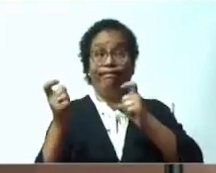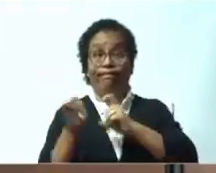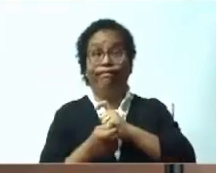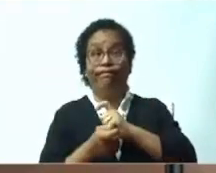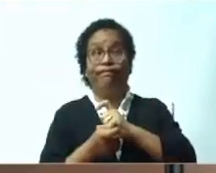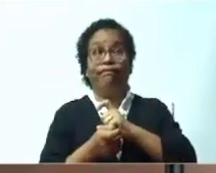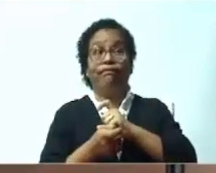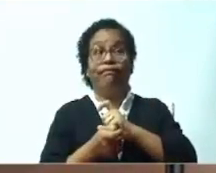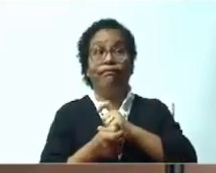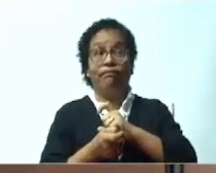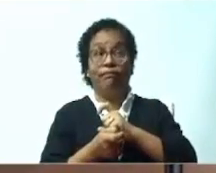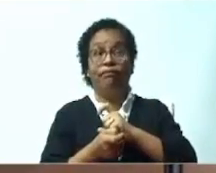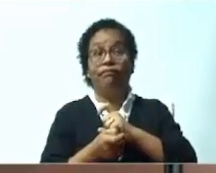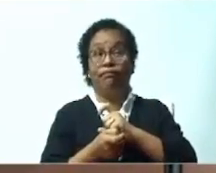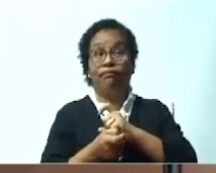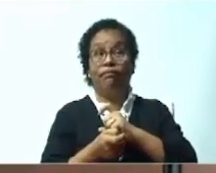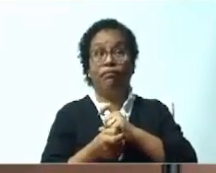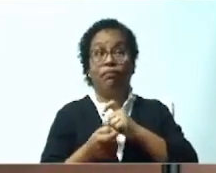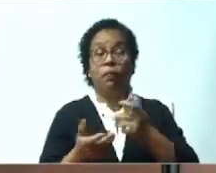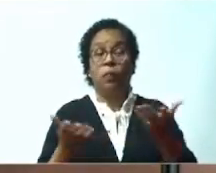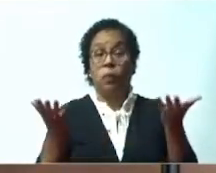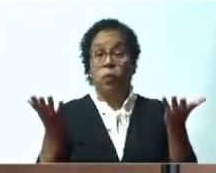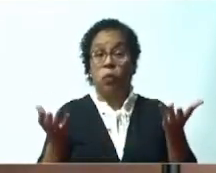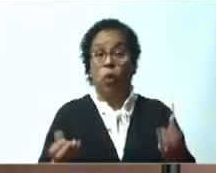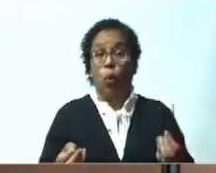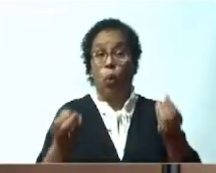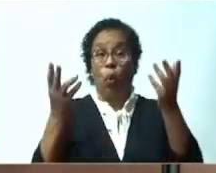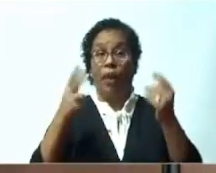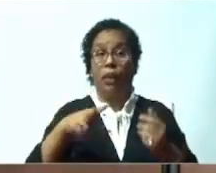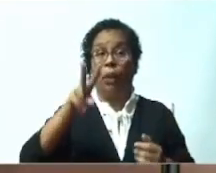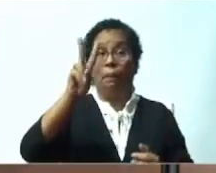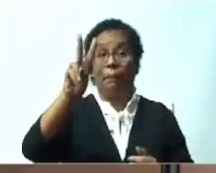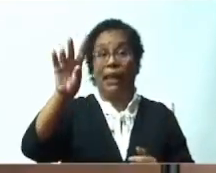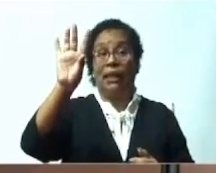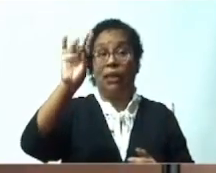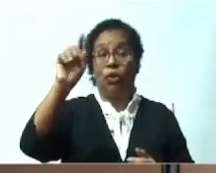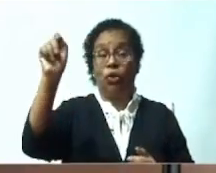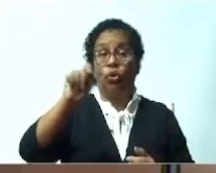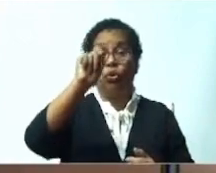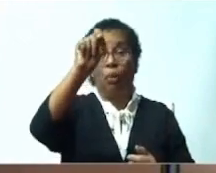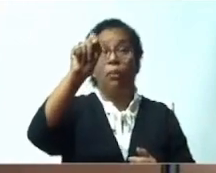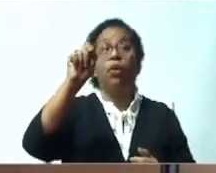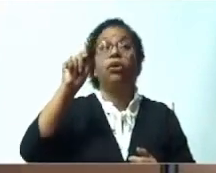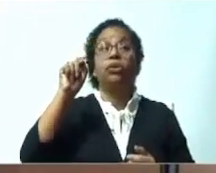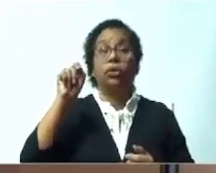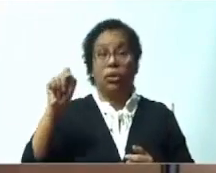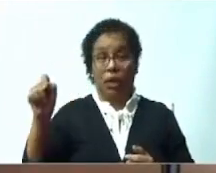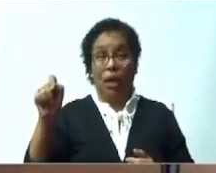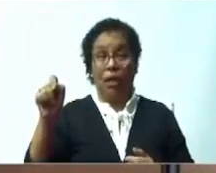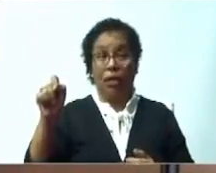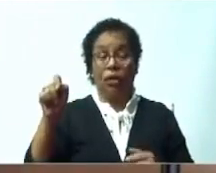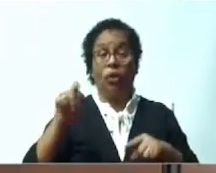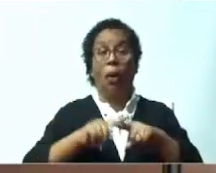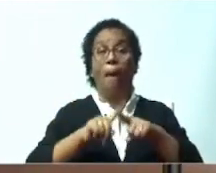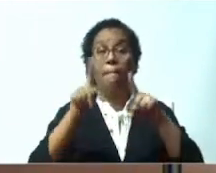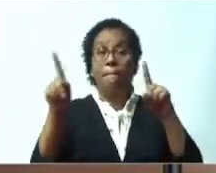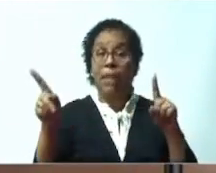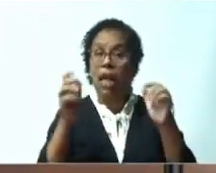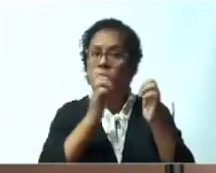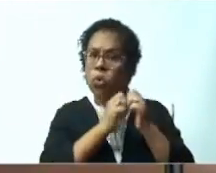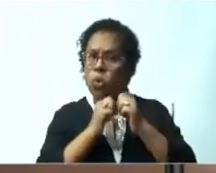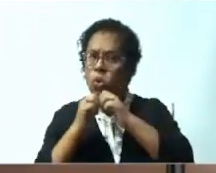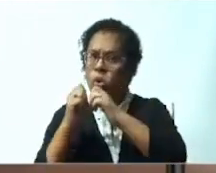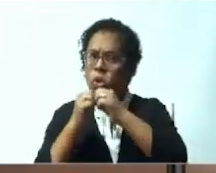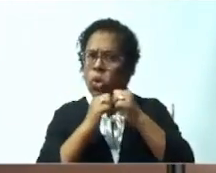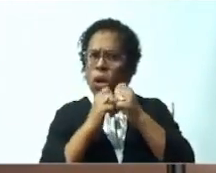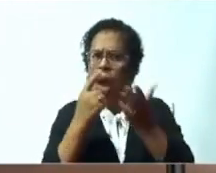actualidad estaba aproximadamente en 28%. Los negociadores negociaron